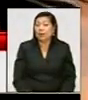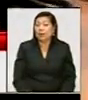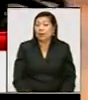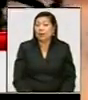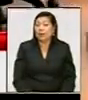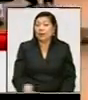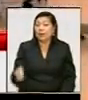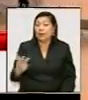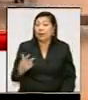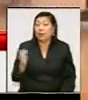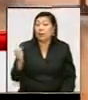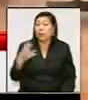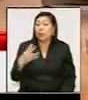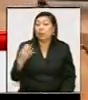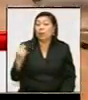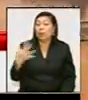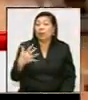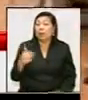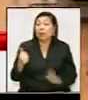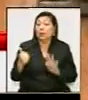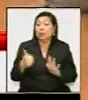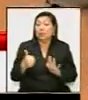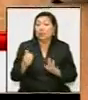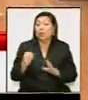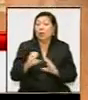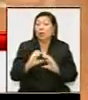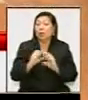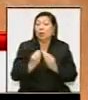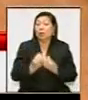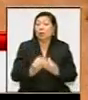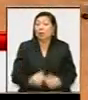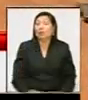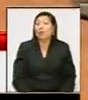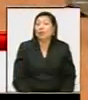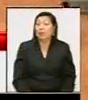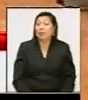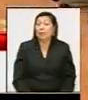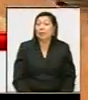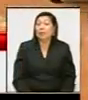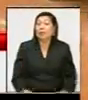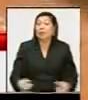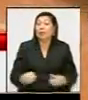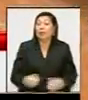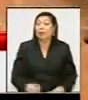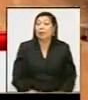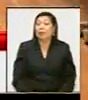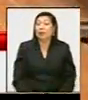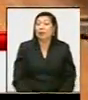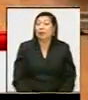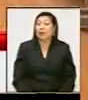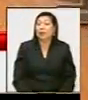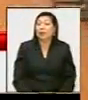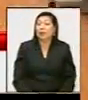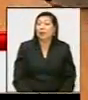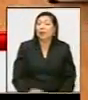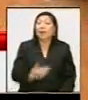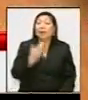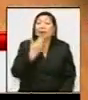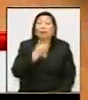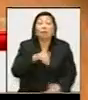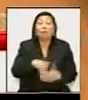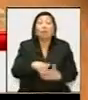la tercera, cuarta, quinta, sexta y octava sesión ordinaria de la comisión. ¿Quiénes votan a